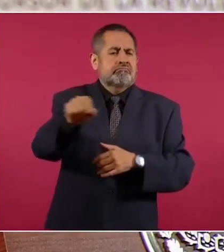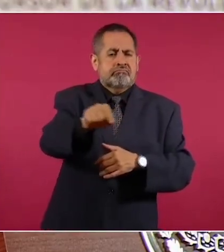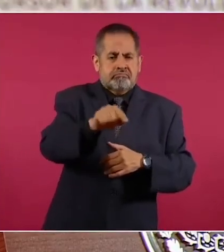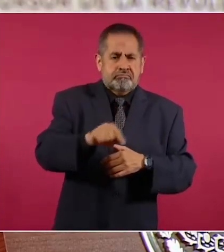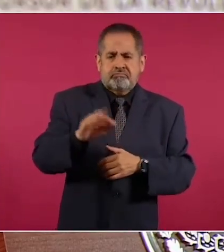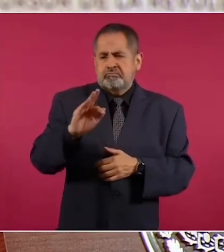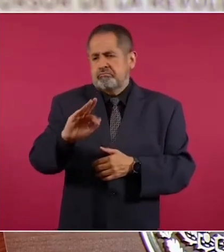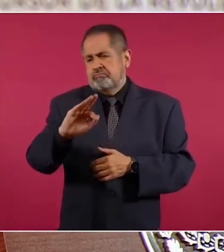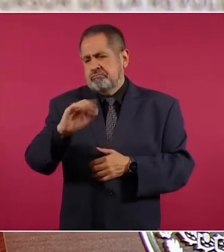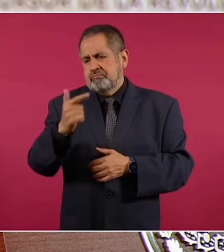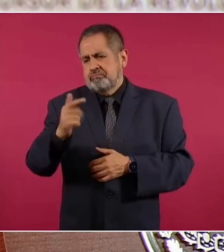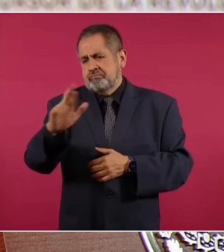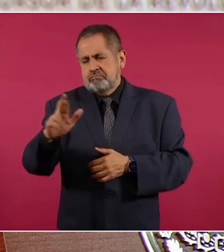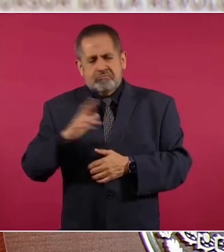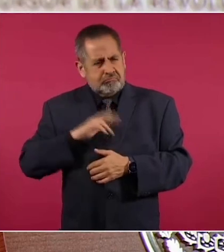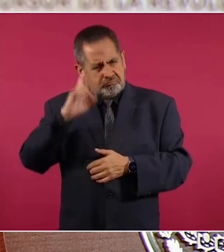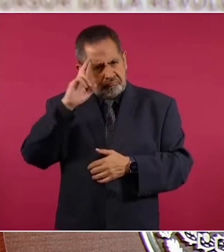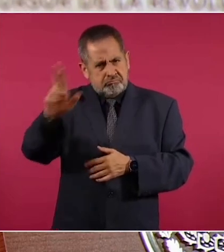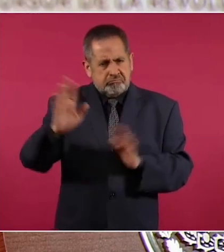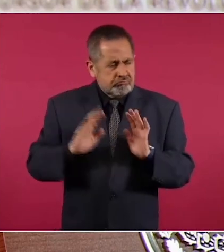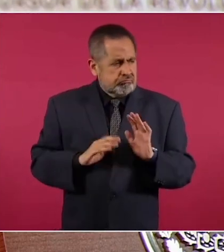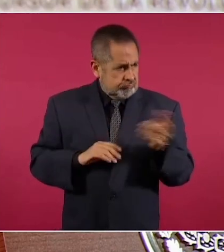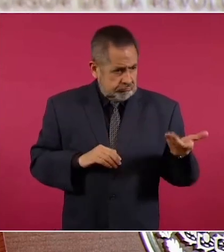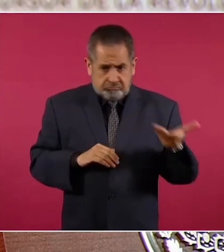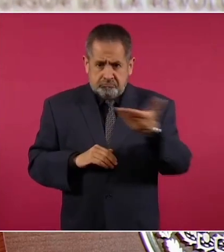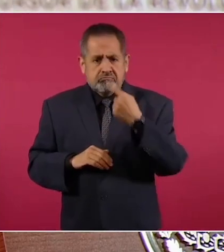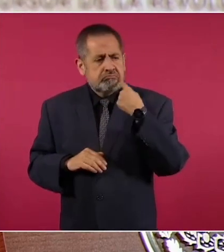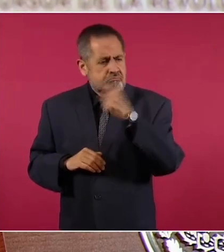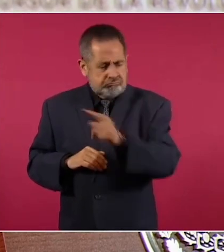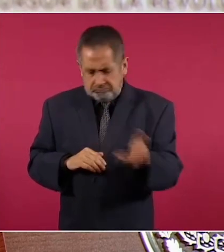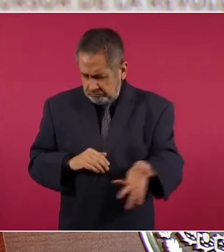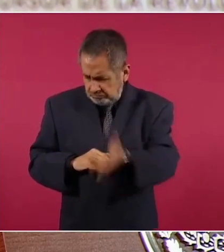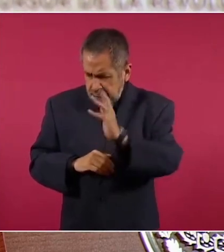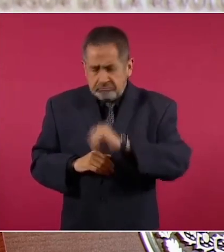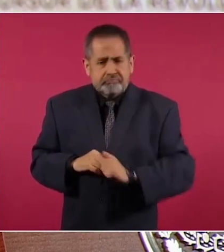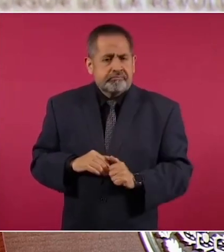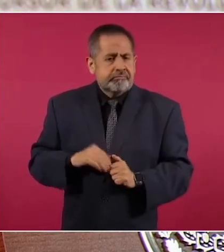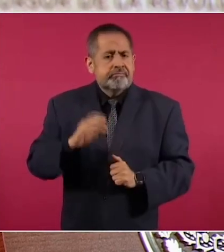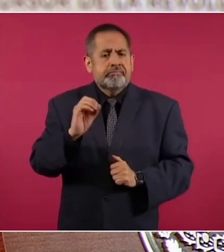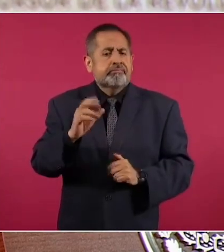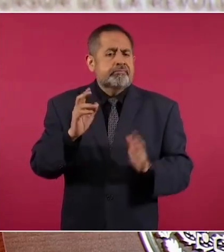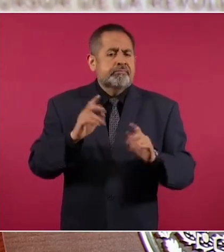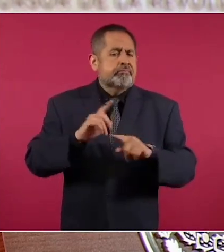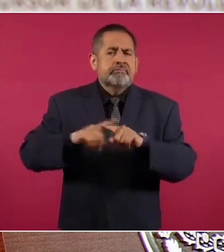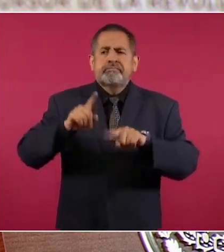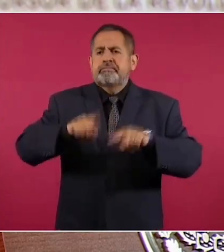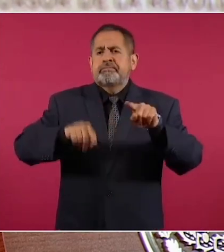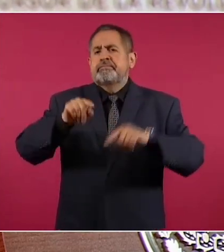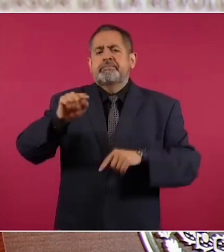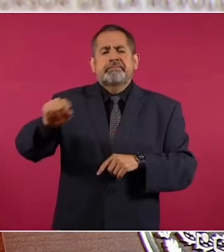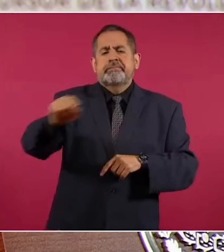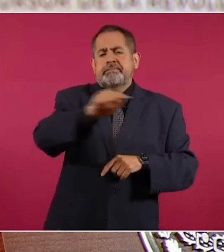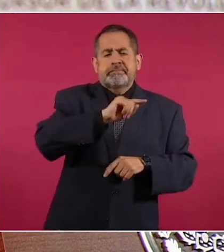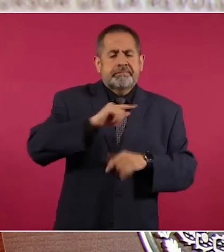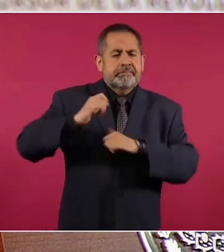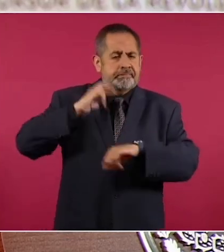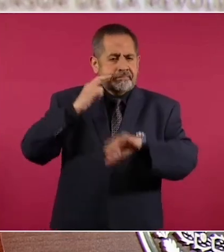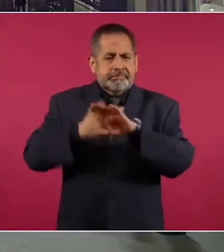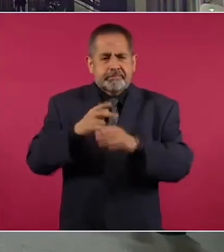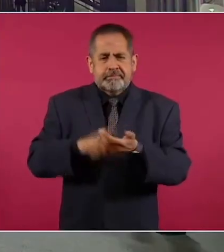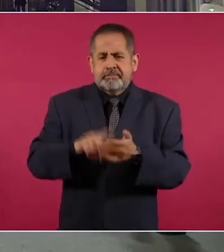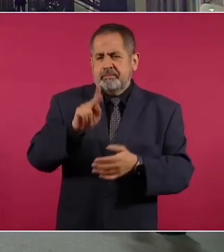la Fiscalía General de la República o de el Poder